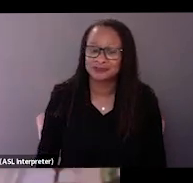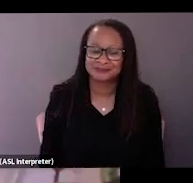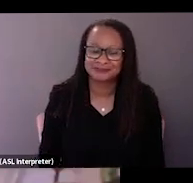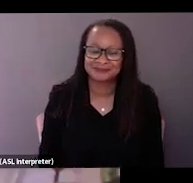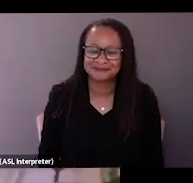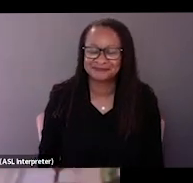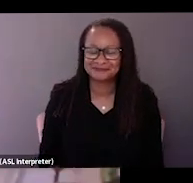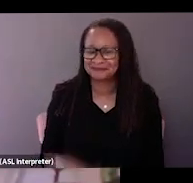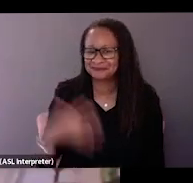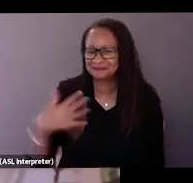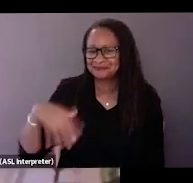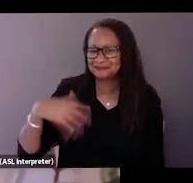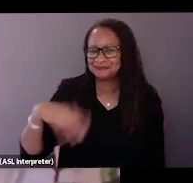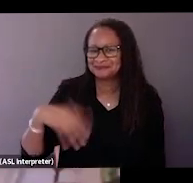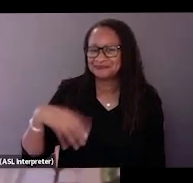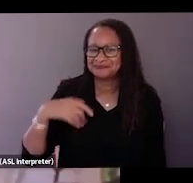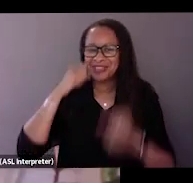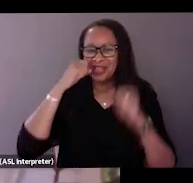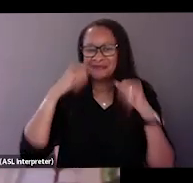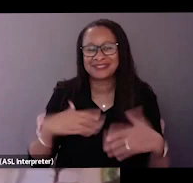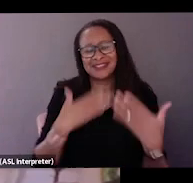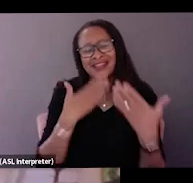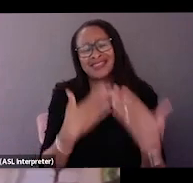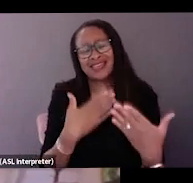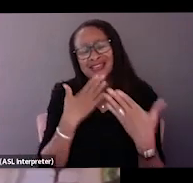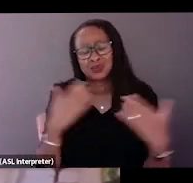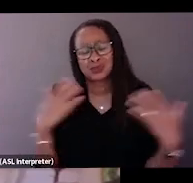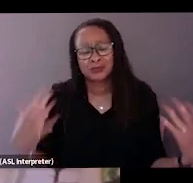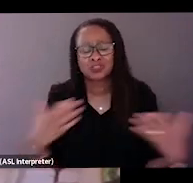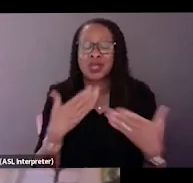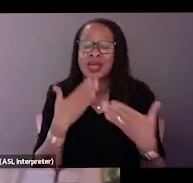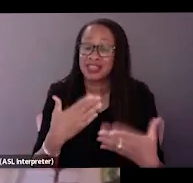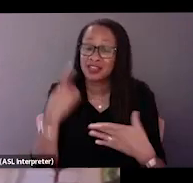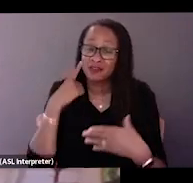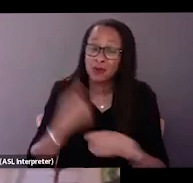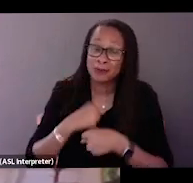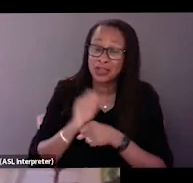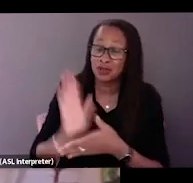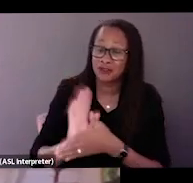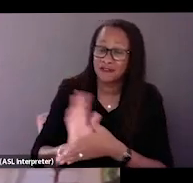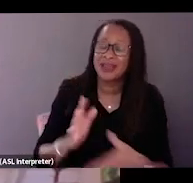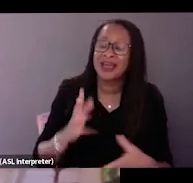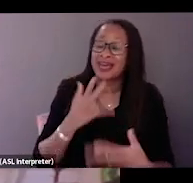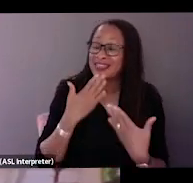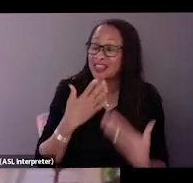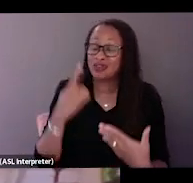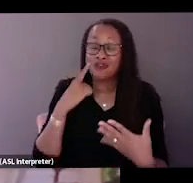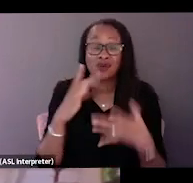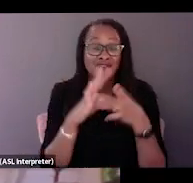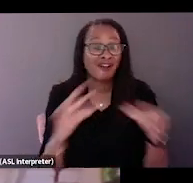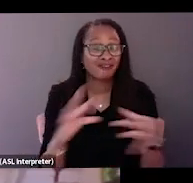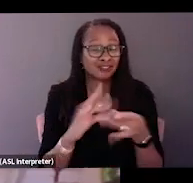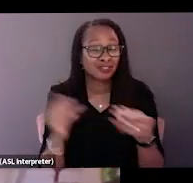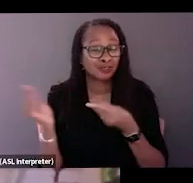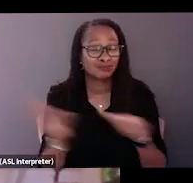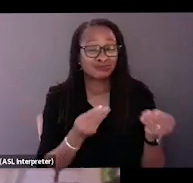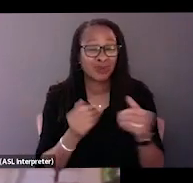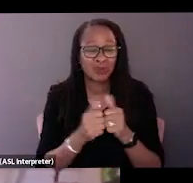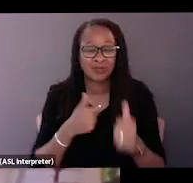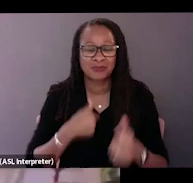Amazing. Well, thank you so much. Thank you for making your film. Thank you for speaking to me. And